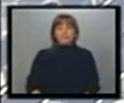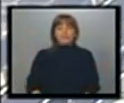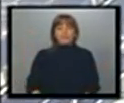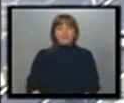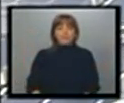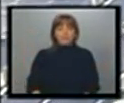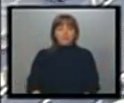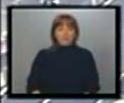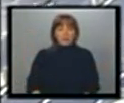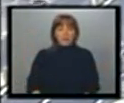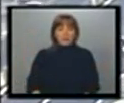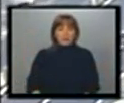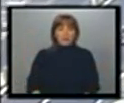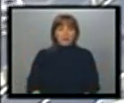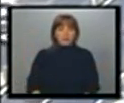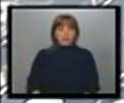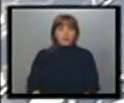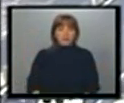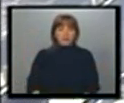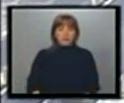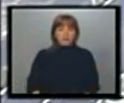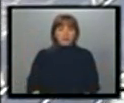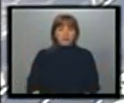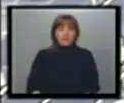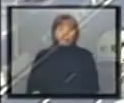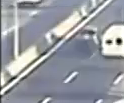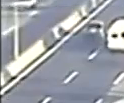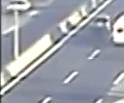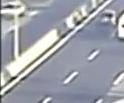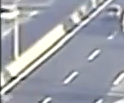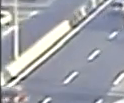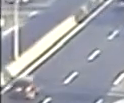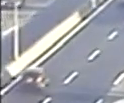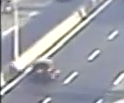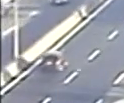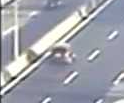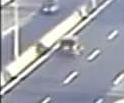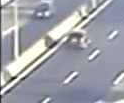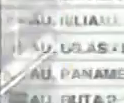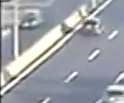autopista de la Ruta 2, el tránsito es fluido.